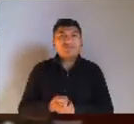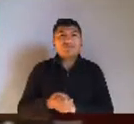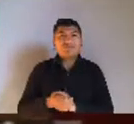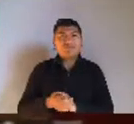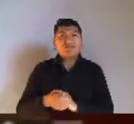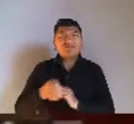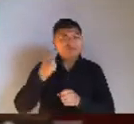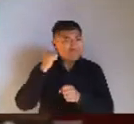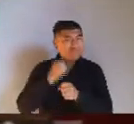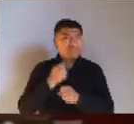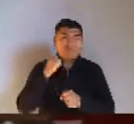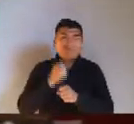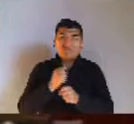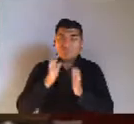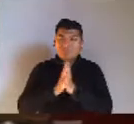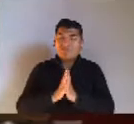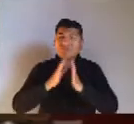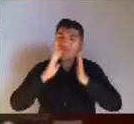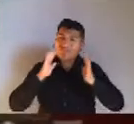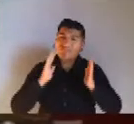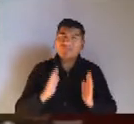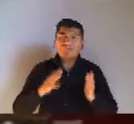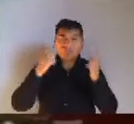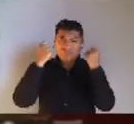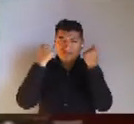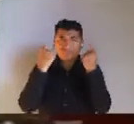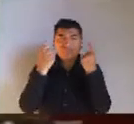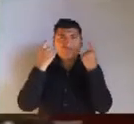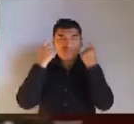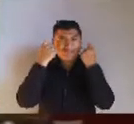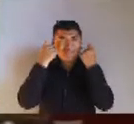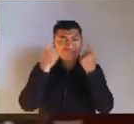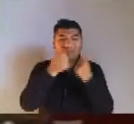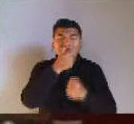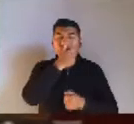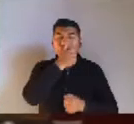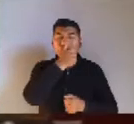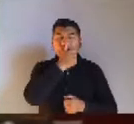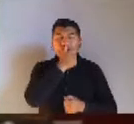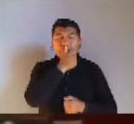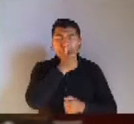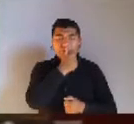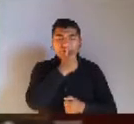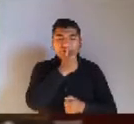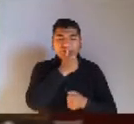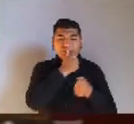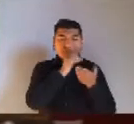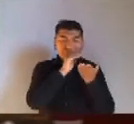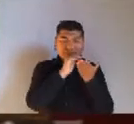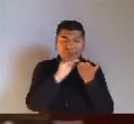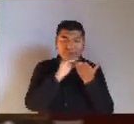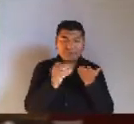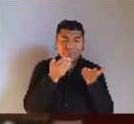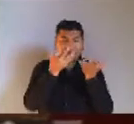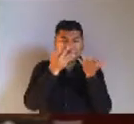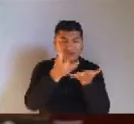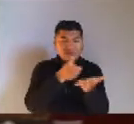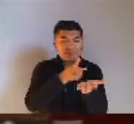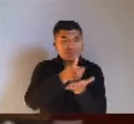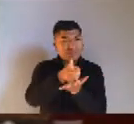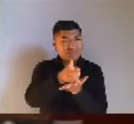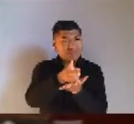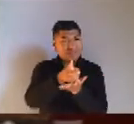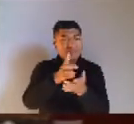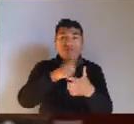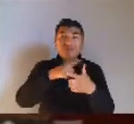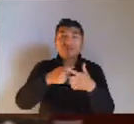Seamos y trabajemos mucho en la comprensión, en la paciencia y en el perdón. Entonces, queridos